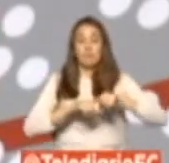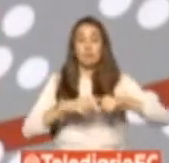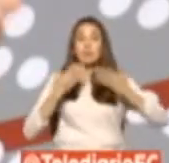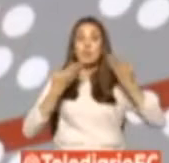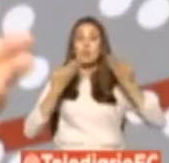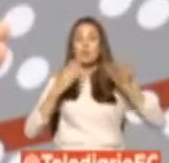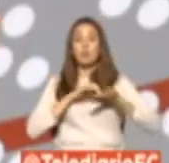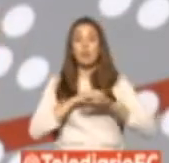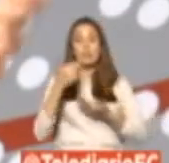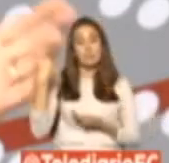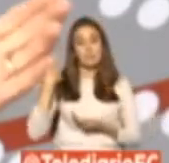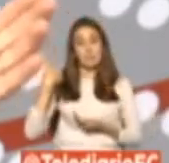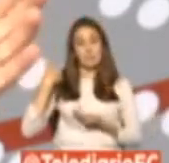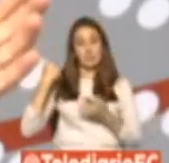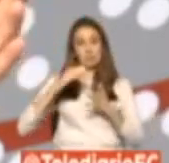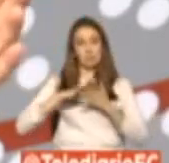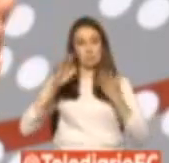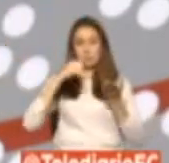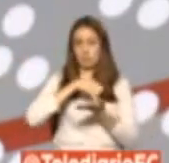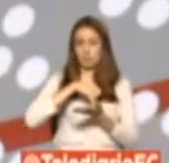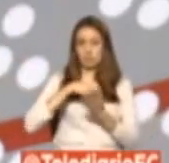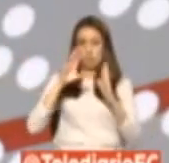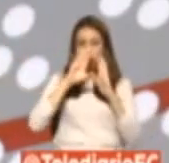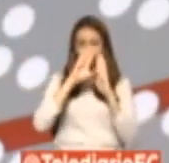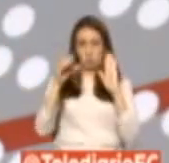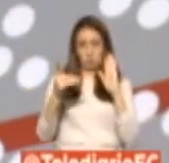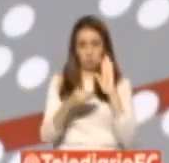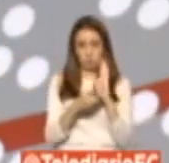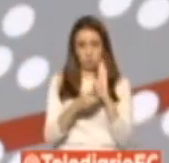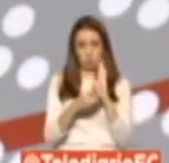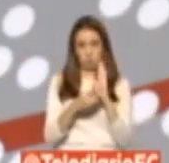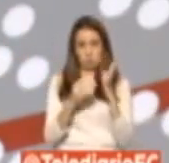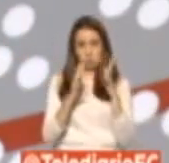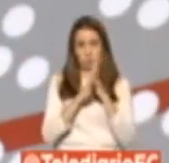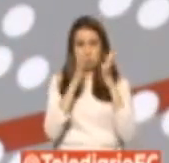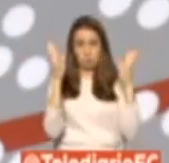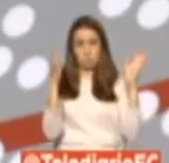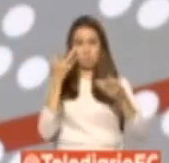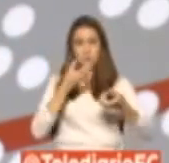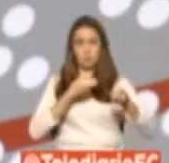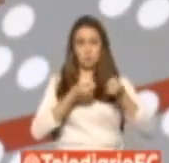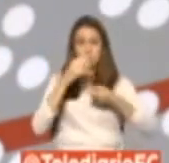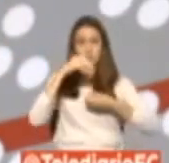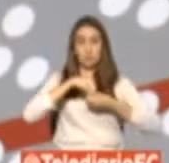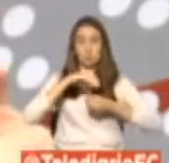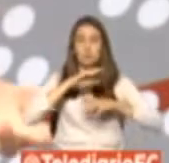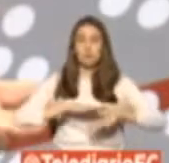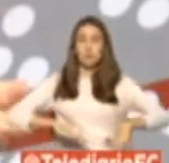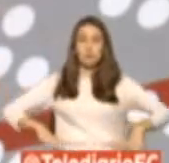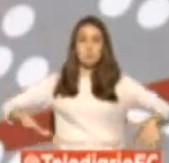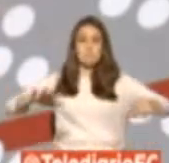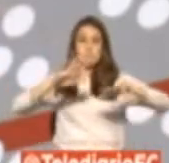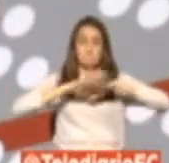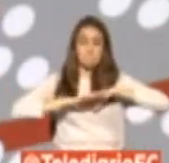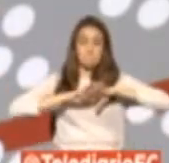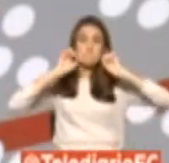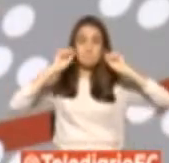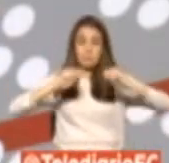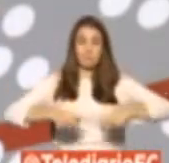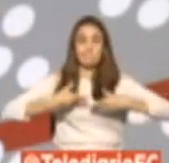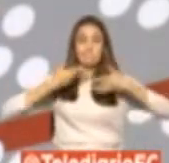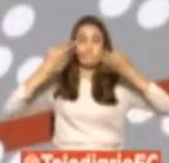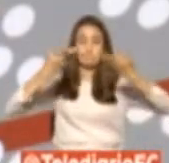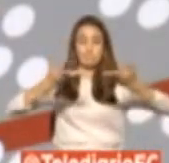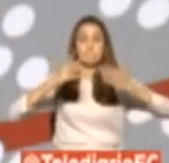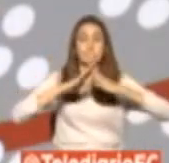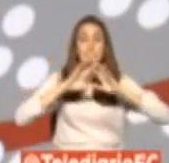porque tenemos un código de democracia bastante débil, bastante con muchos vacíos, donde ya en el tema electoral mismo estamos